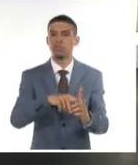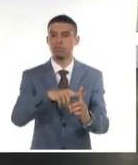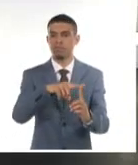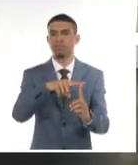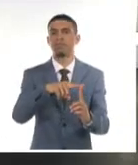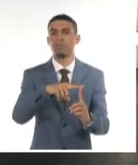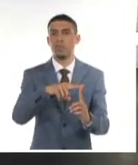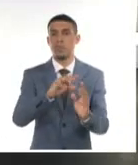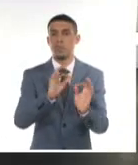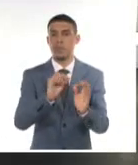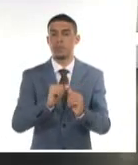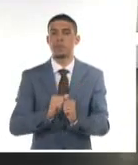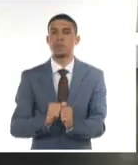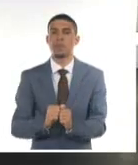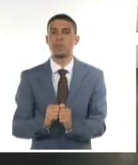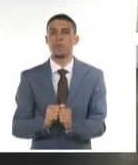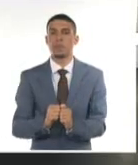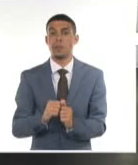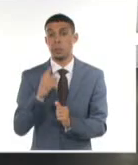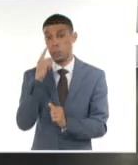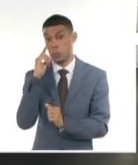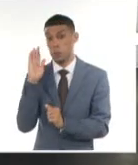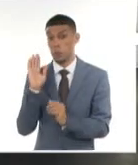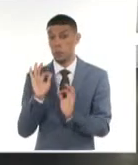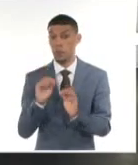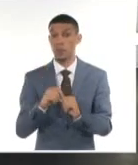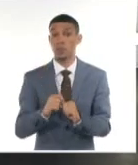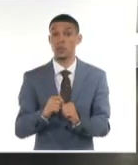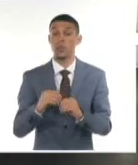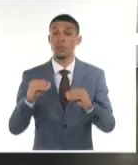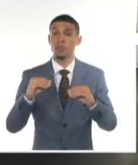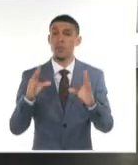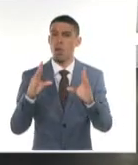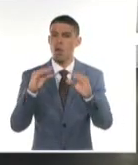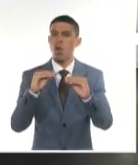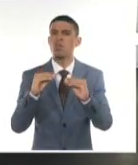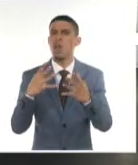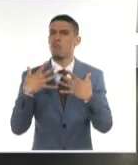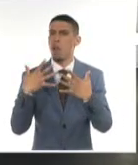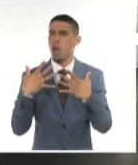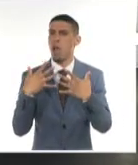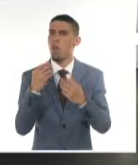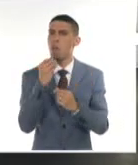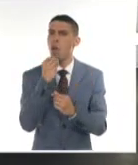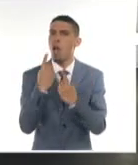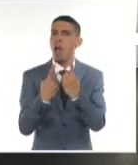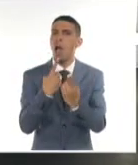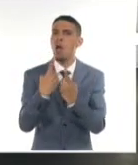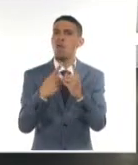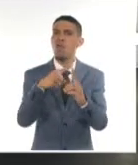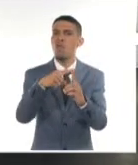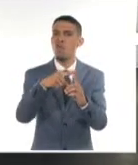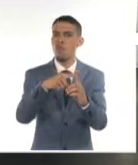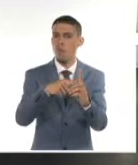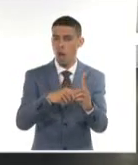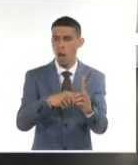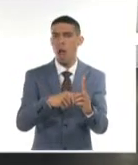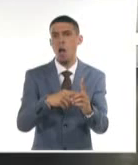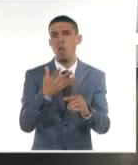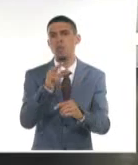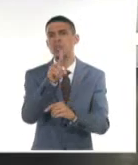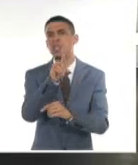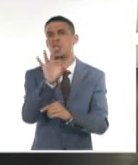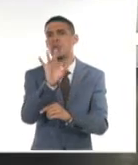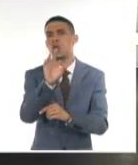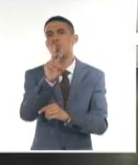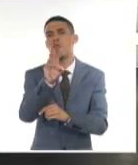mínimas Aunque será será una madrugada fresca hacia zonas del interior y puntualmente pudiera haber algún valor un poco más bajo estarán en general entre 18 20